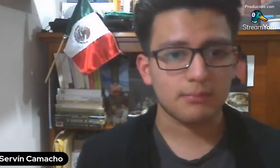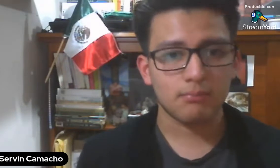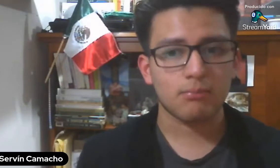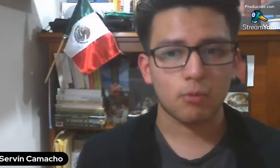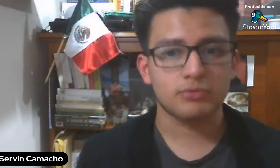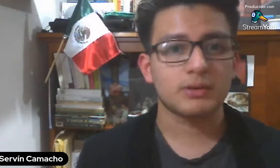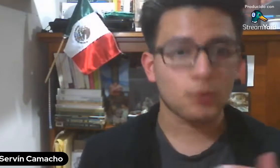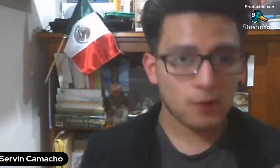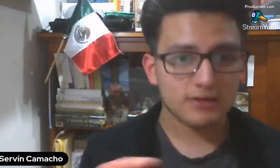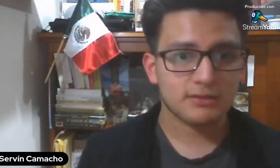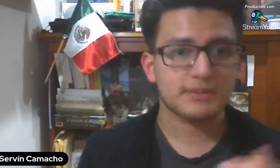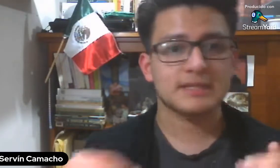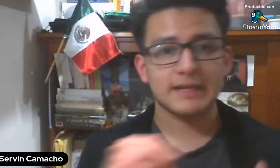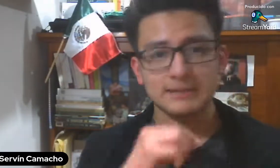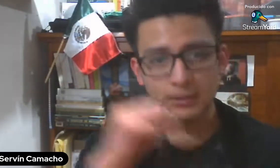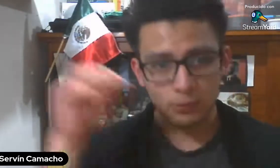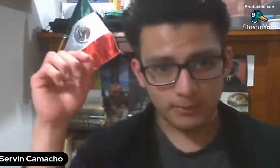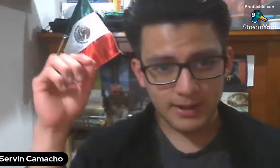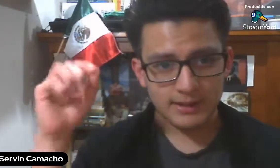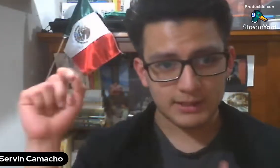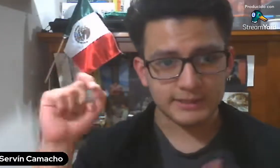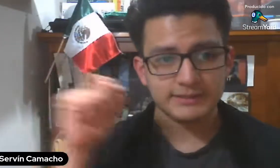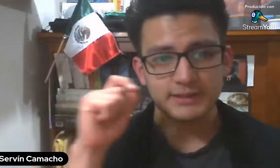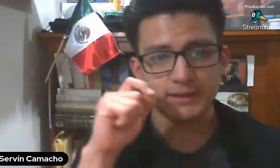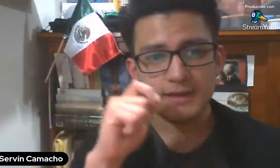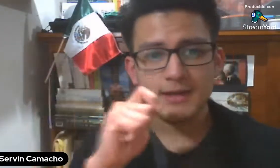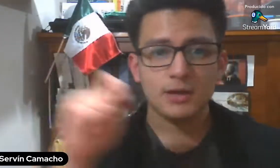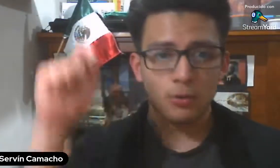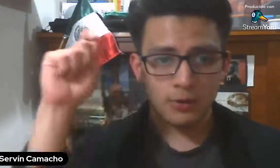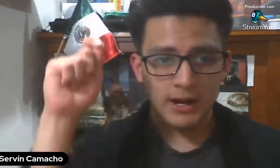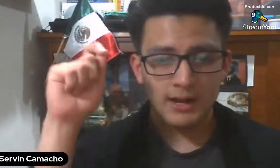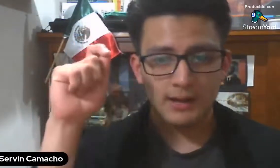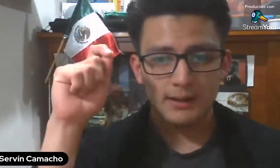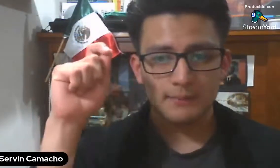que contribuyó a que se presentara esta curva